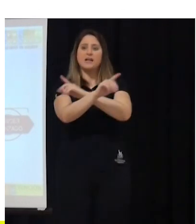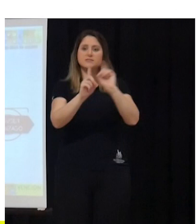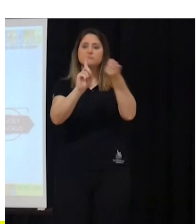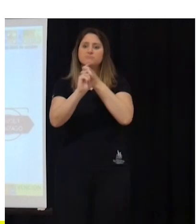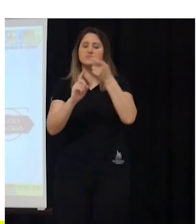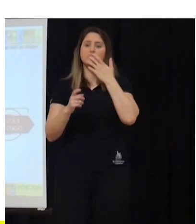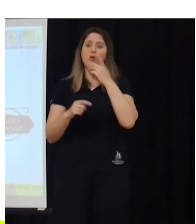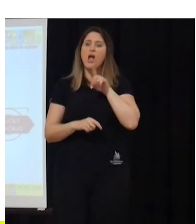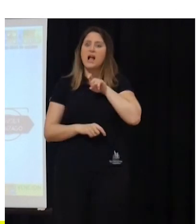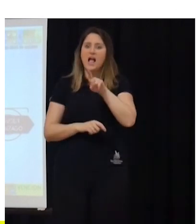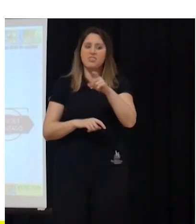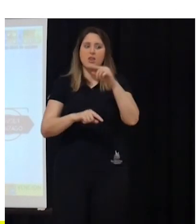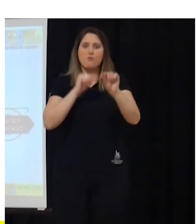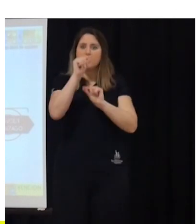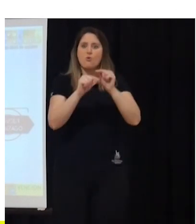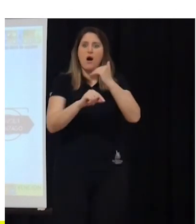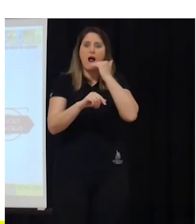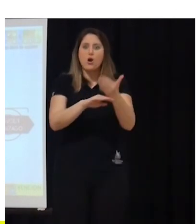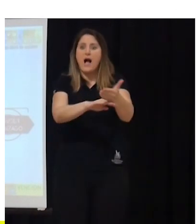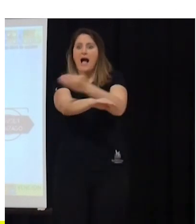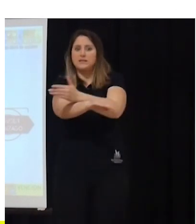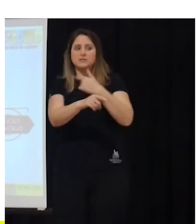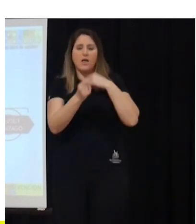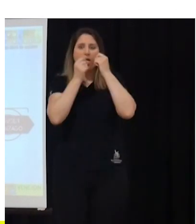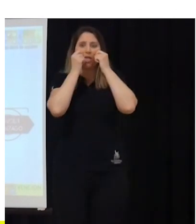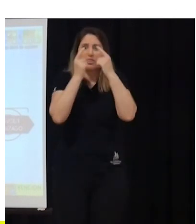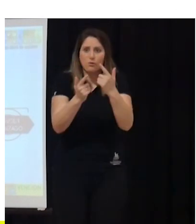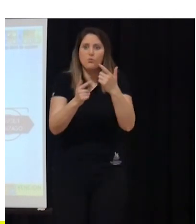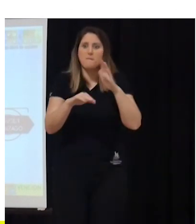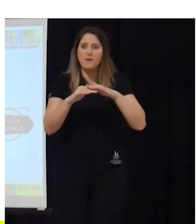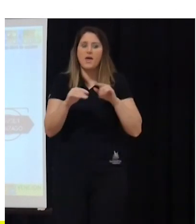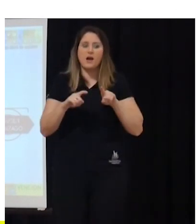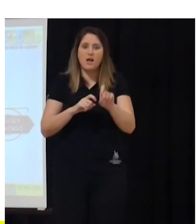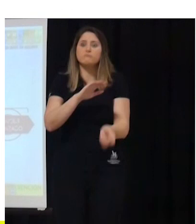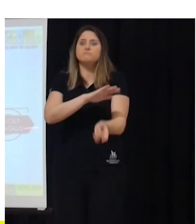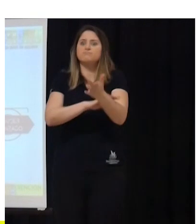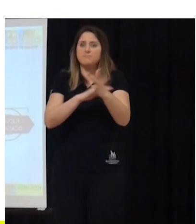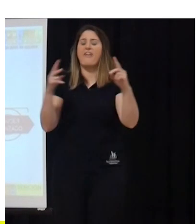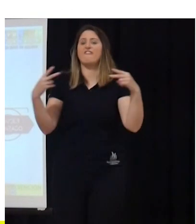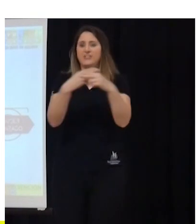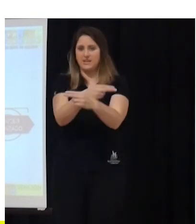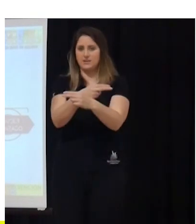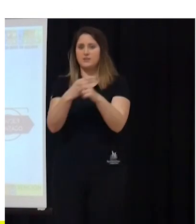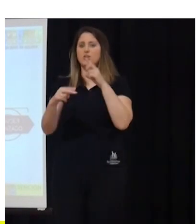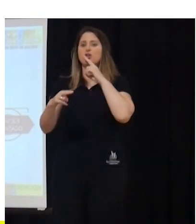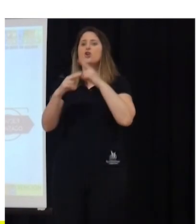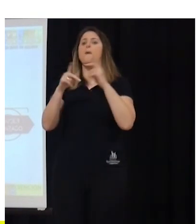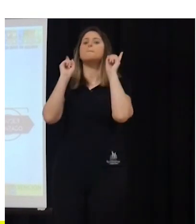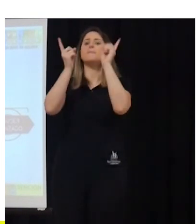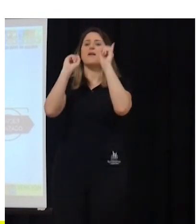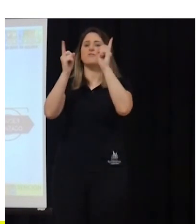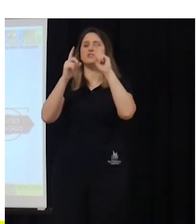enfermedades precancerosas, evitando que lleguen a ser un verdadero cáncer. Sería lo que llamaríamos una